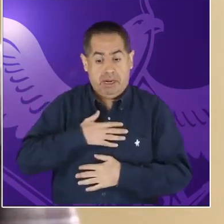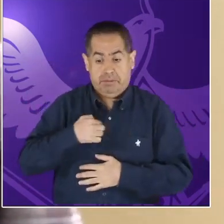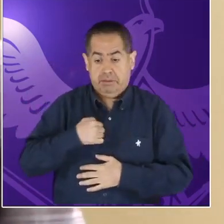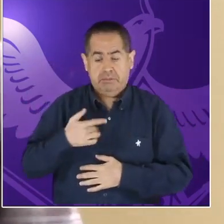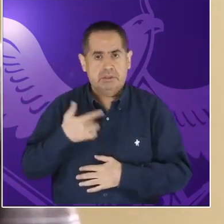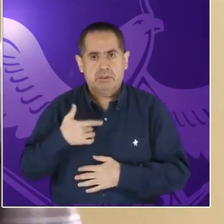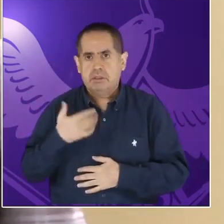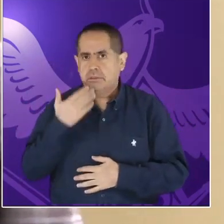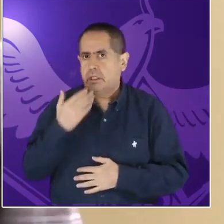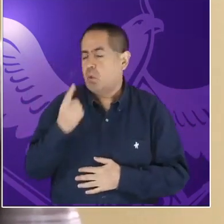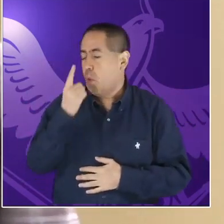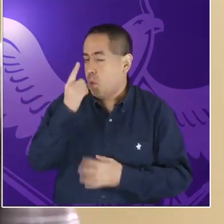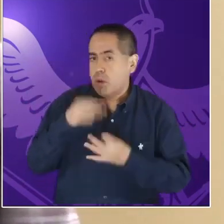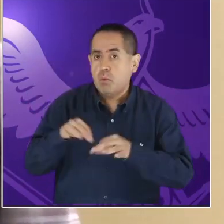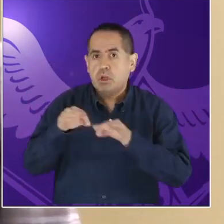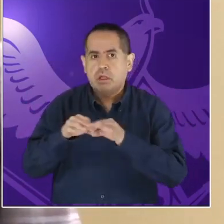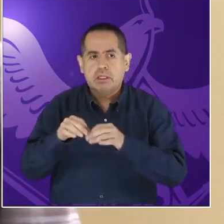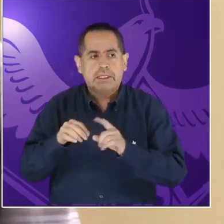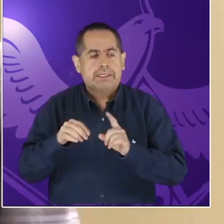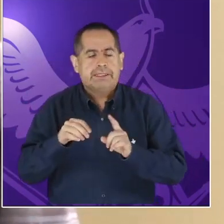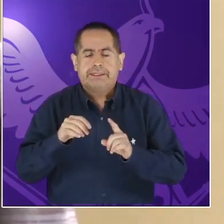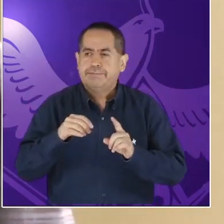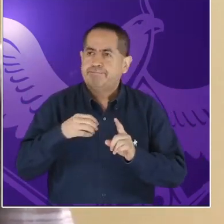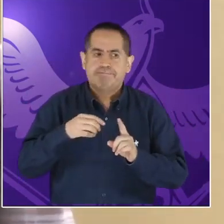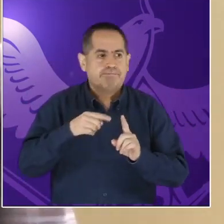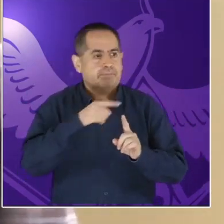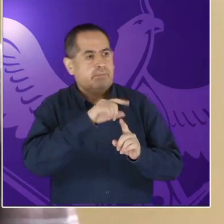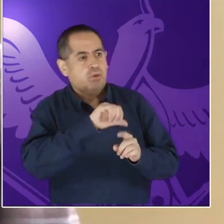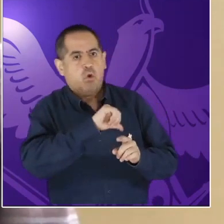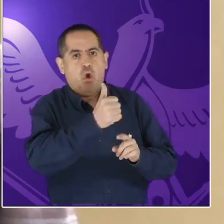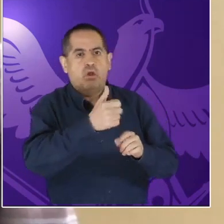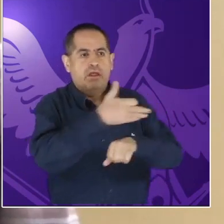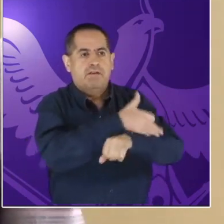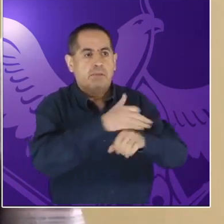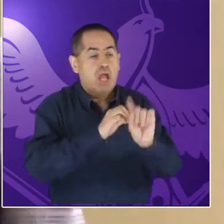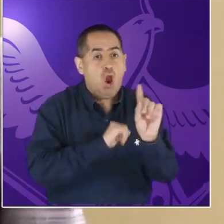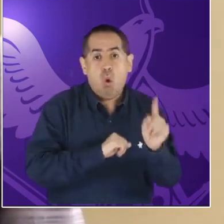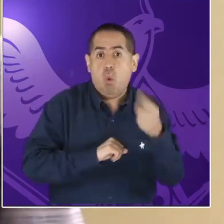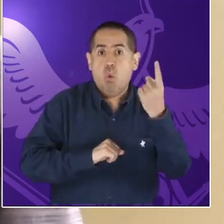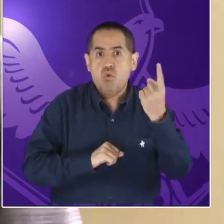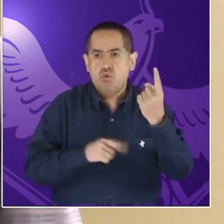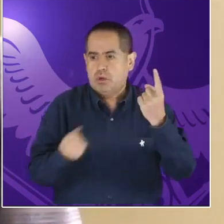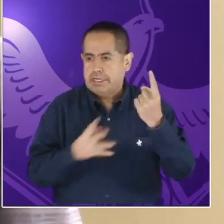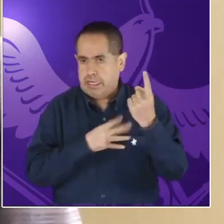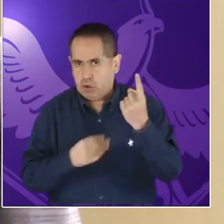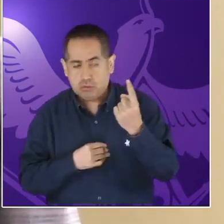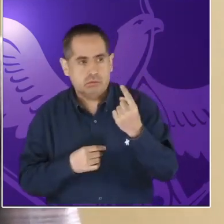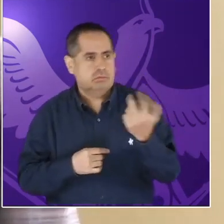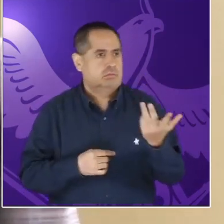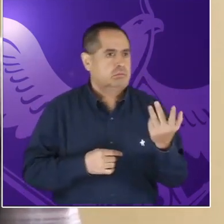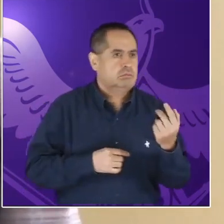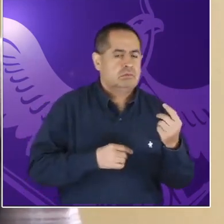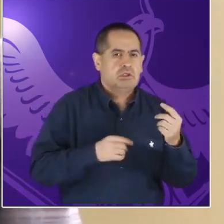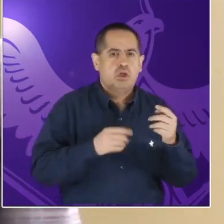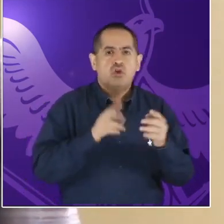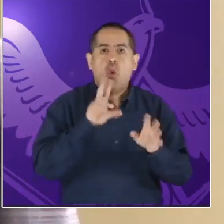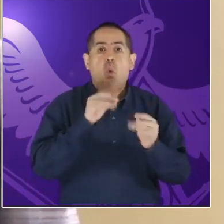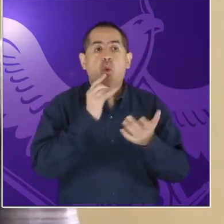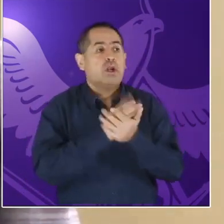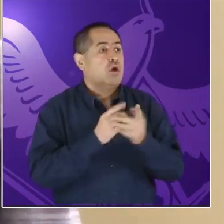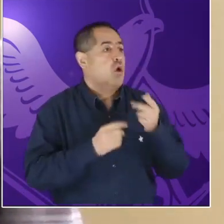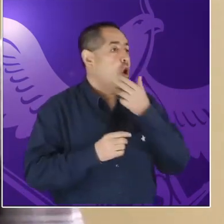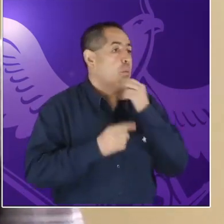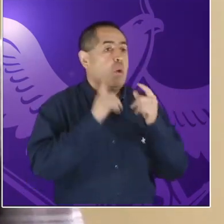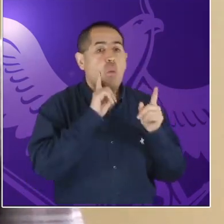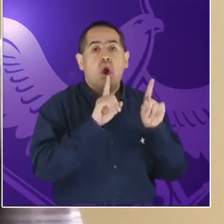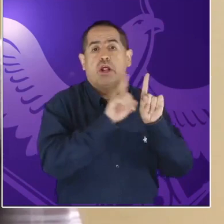que tengamos ya un reconocimiento muy alto, repito, de familias monoparentales y homoparentales, no solamente en el